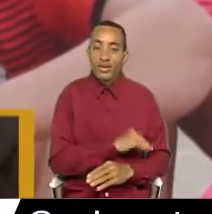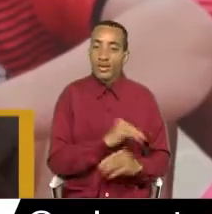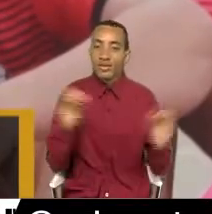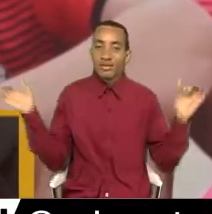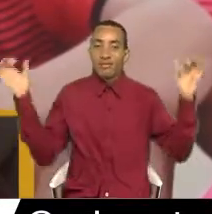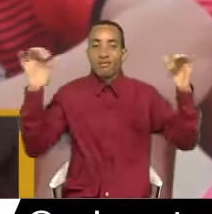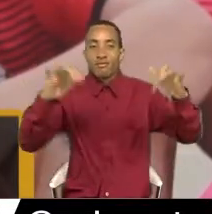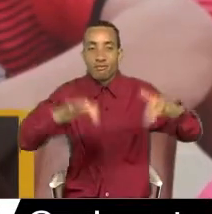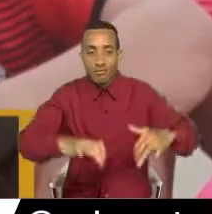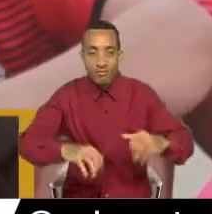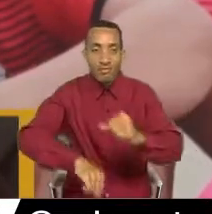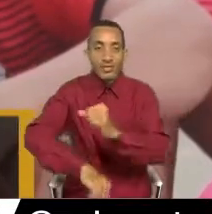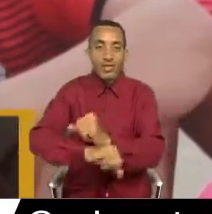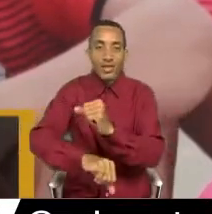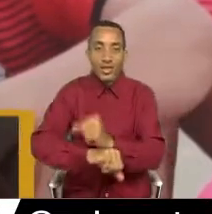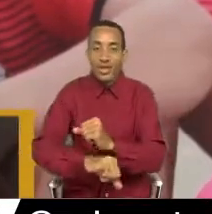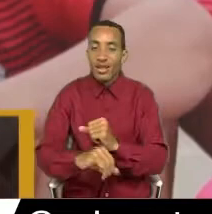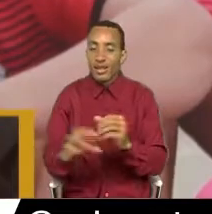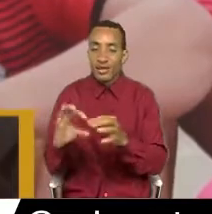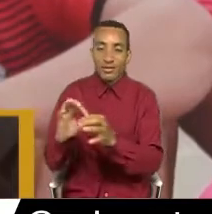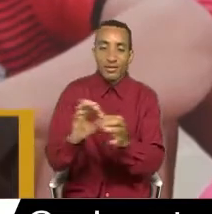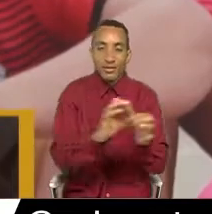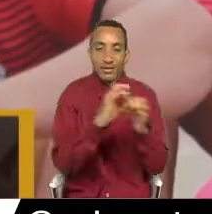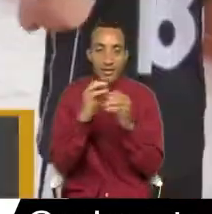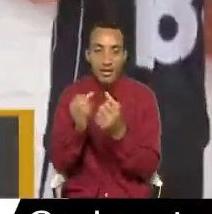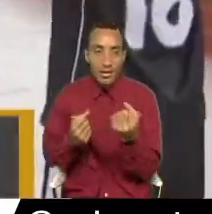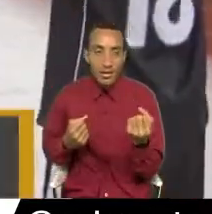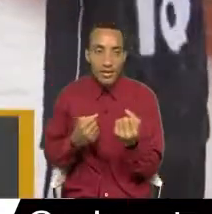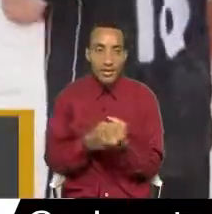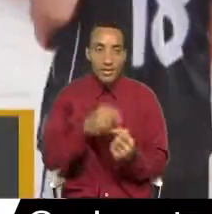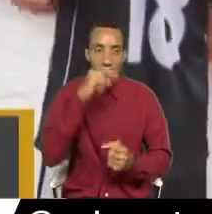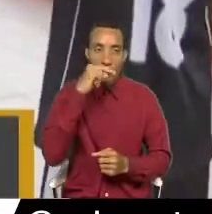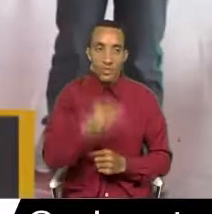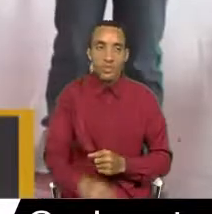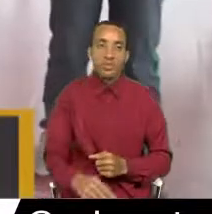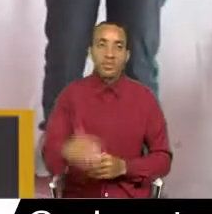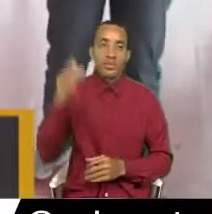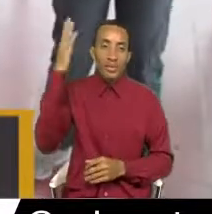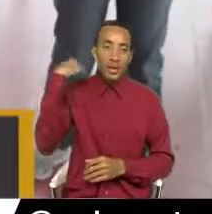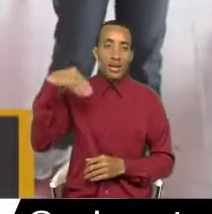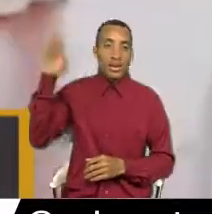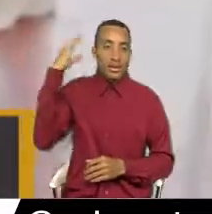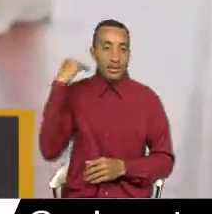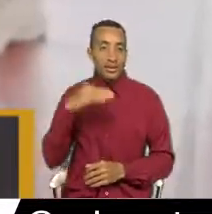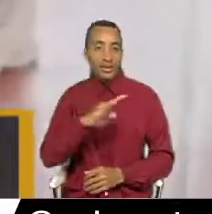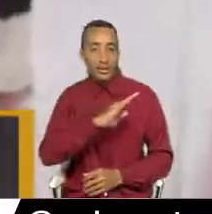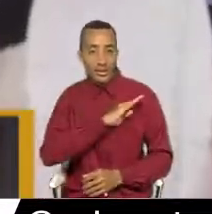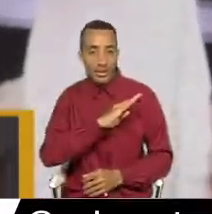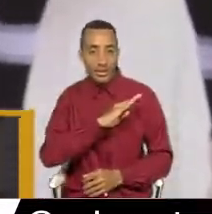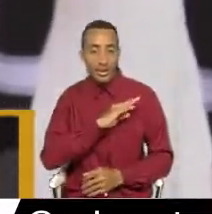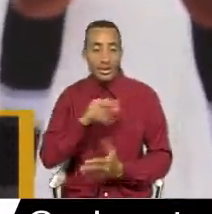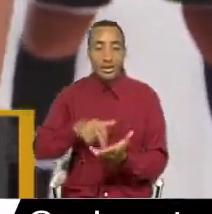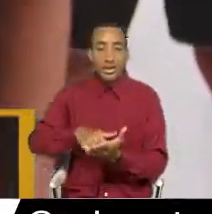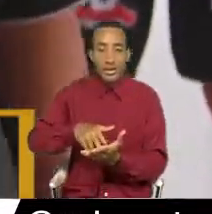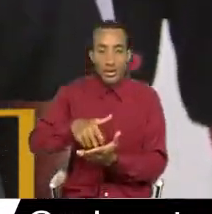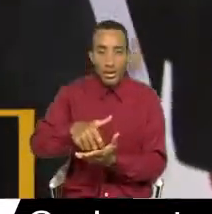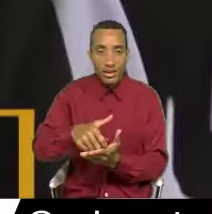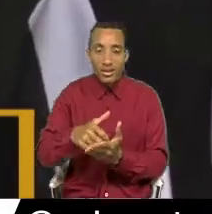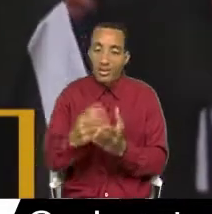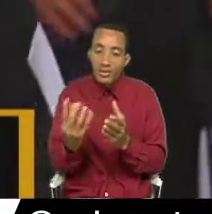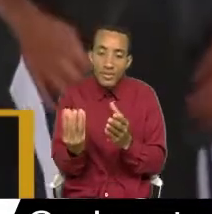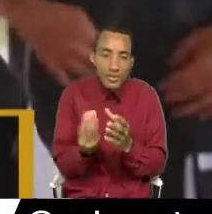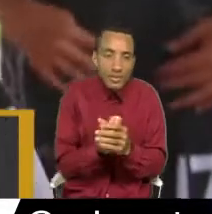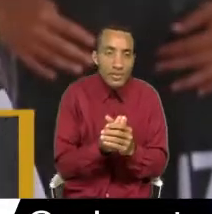La comunidad siempre ha estado unida y apoyando a los niños que están. En días pasados, la alcaldía del municipio de Girón se vinculó con